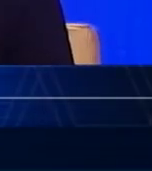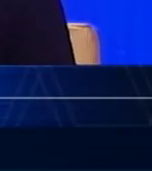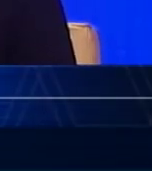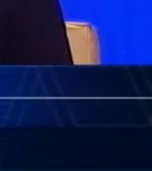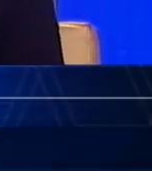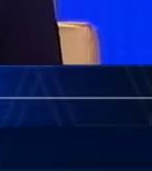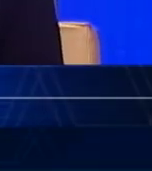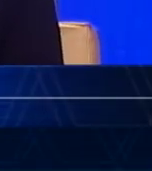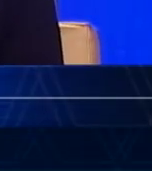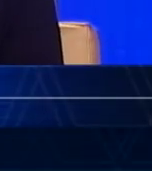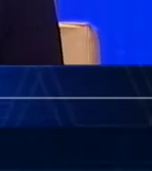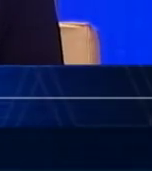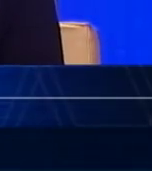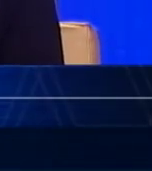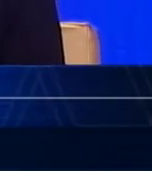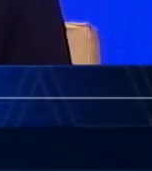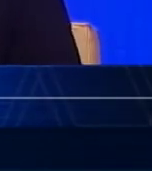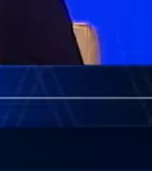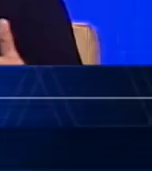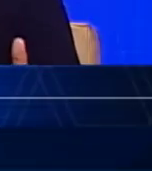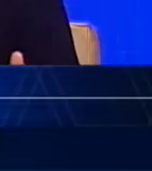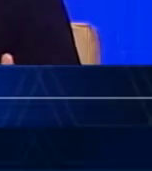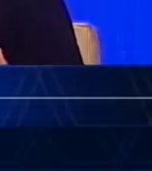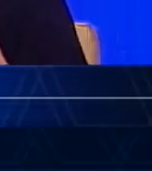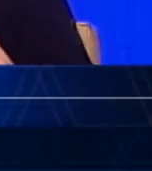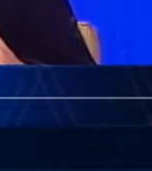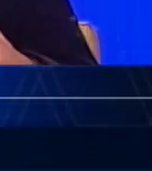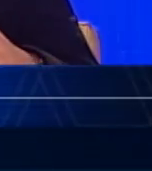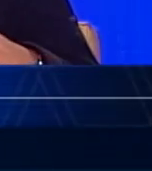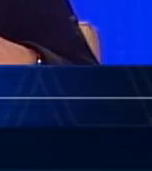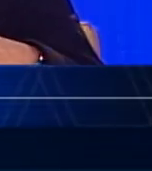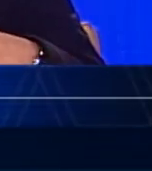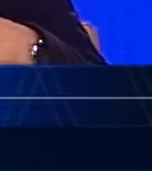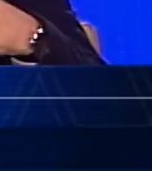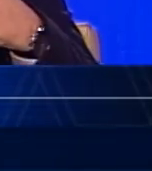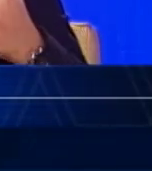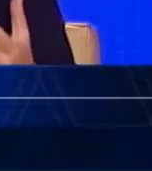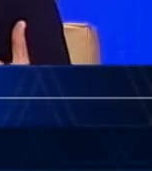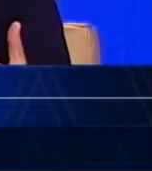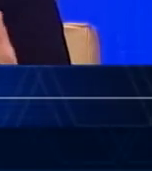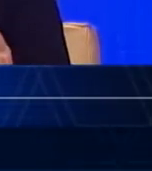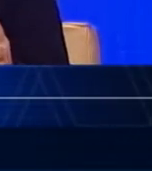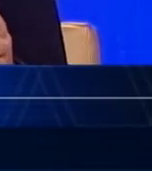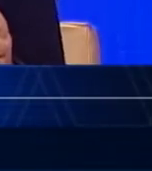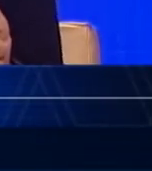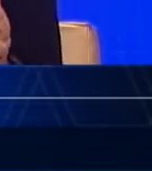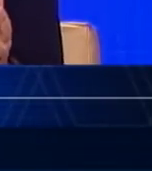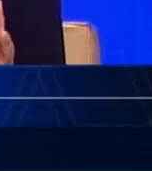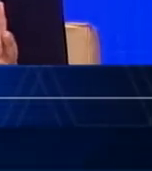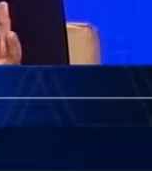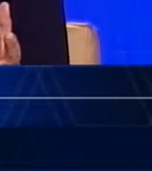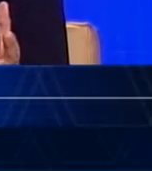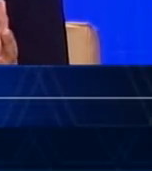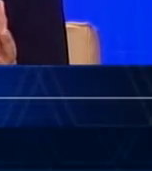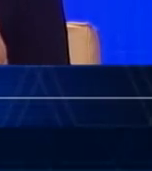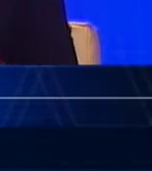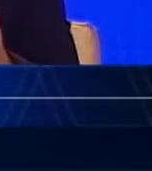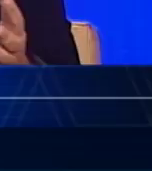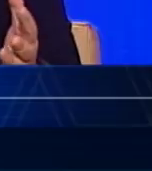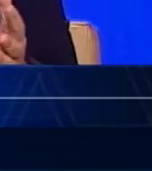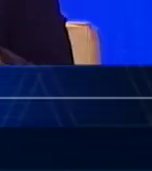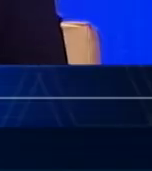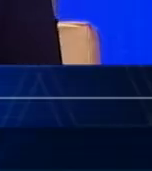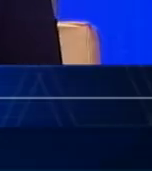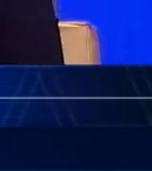dinamización de las manifestaciones artísticas, de la necesidad de expresión humana, porque es un cemento justamente para